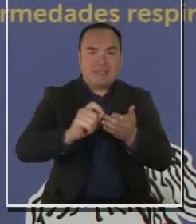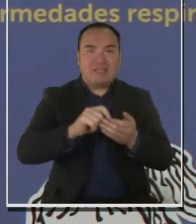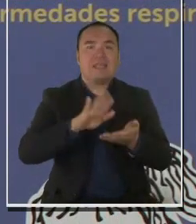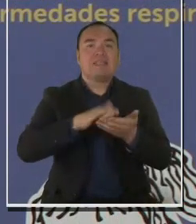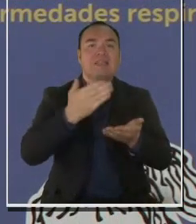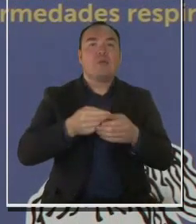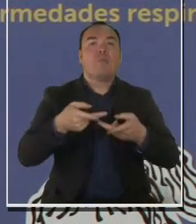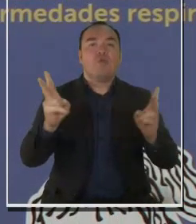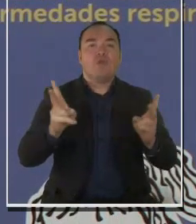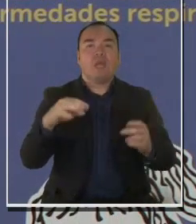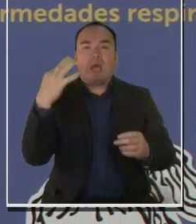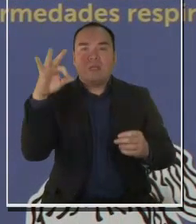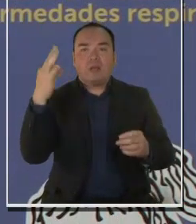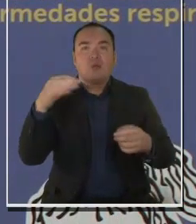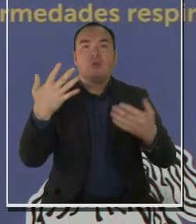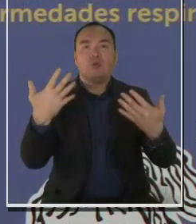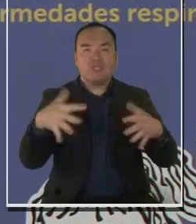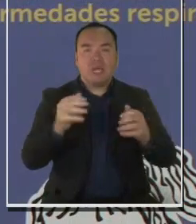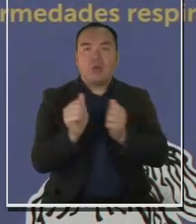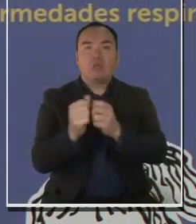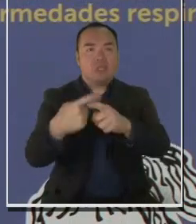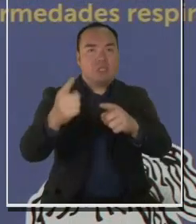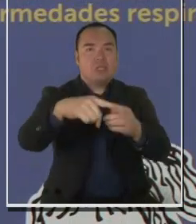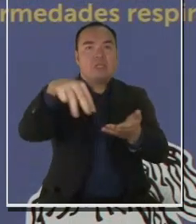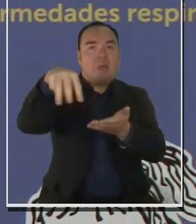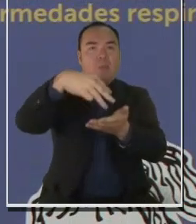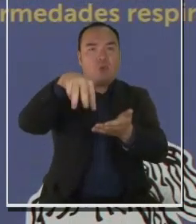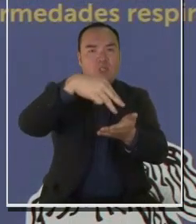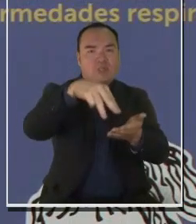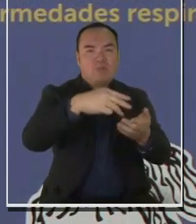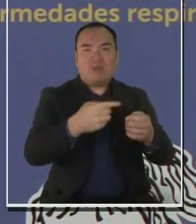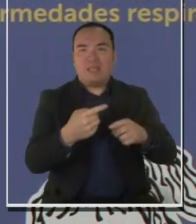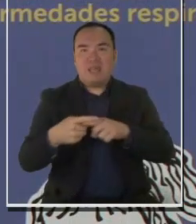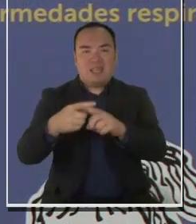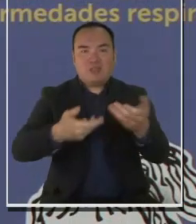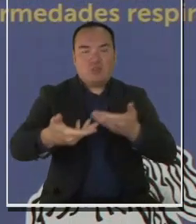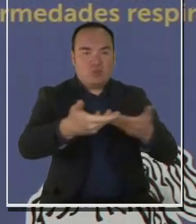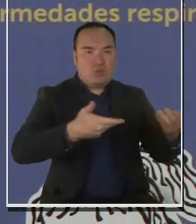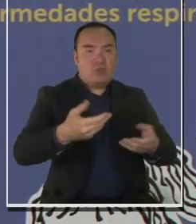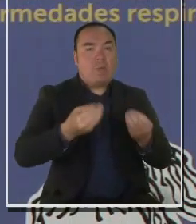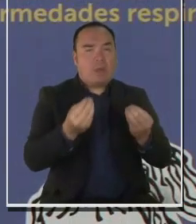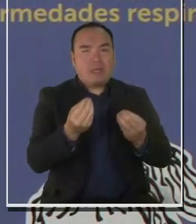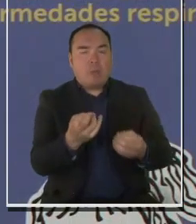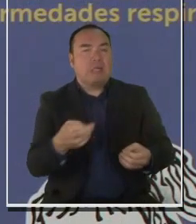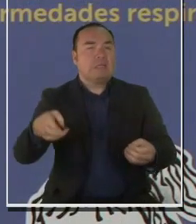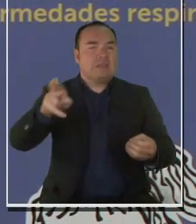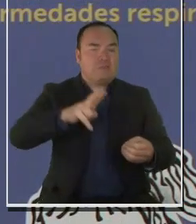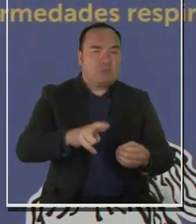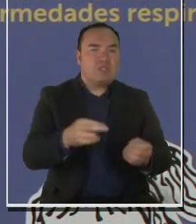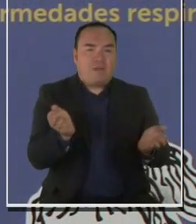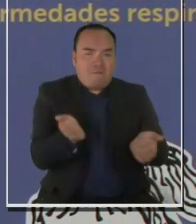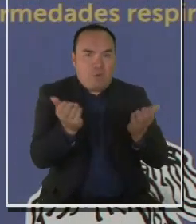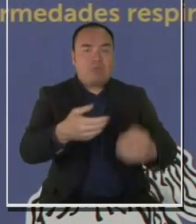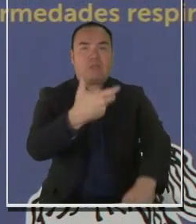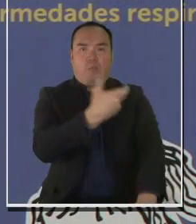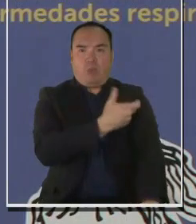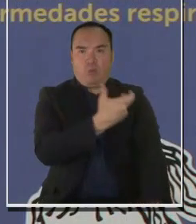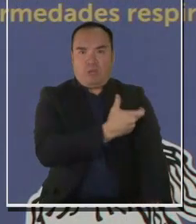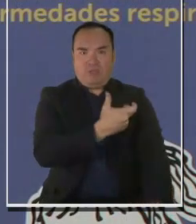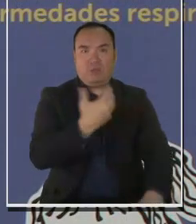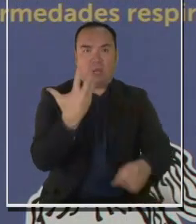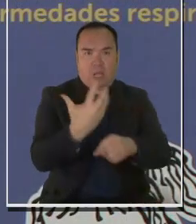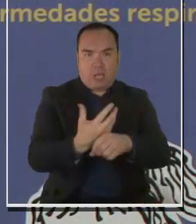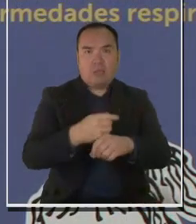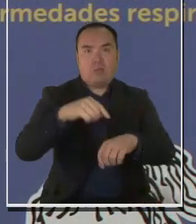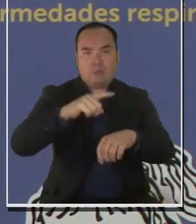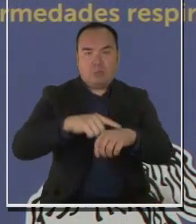diversas asociaciones de municipalidades para reforzar justamente todas estas medidas de vacunación. Y así tenemos vacunatorios especiales los fines de